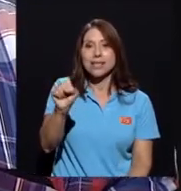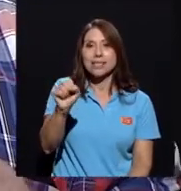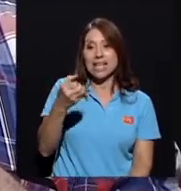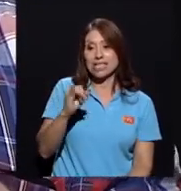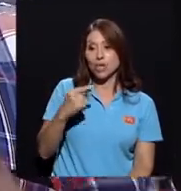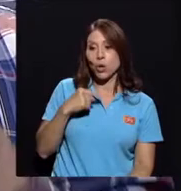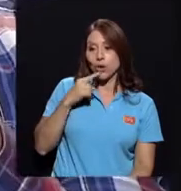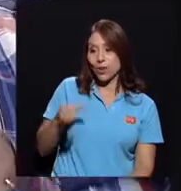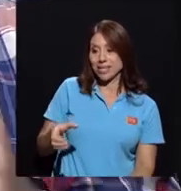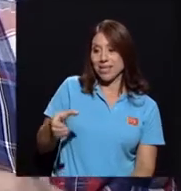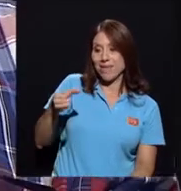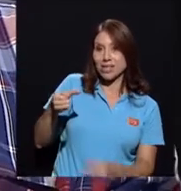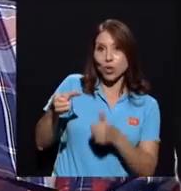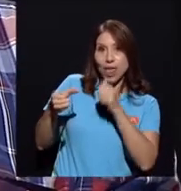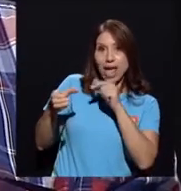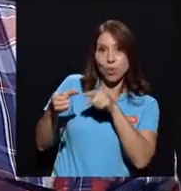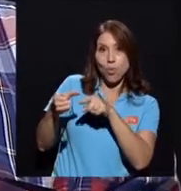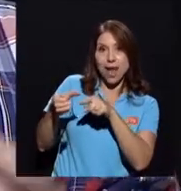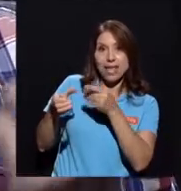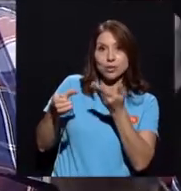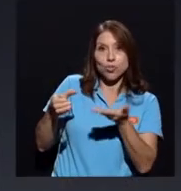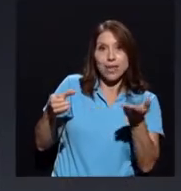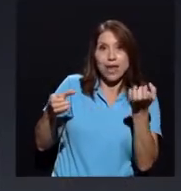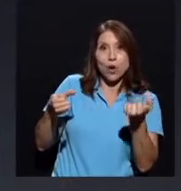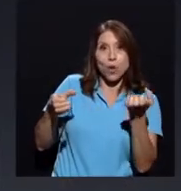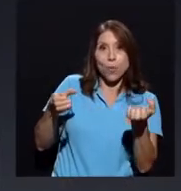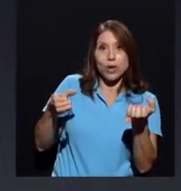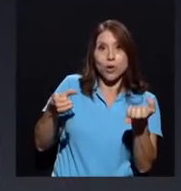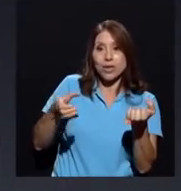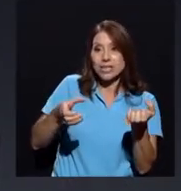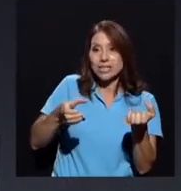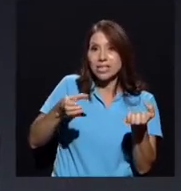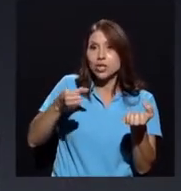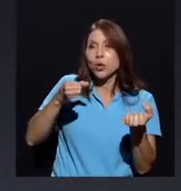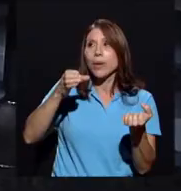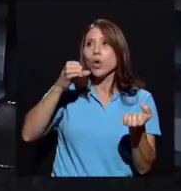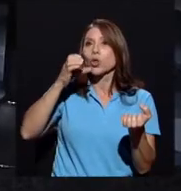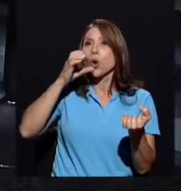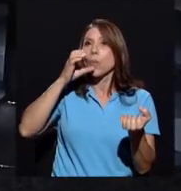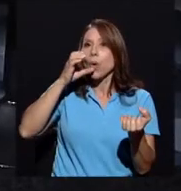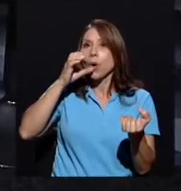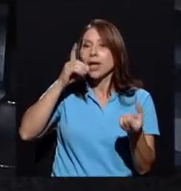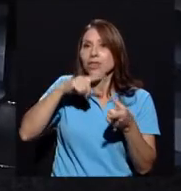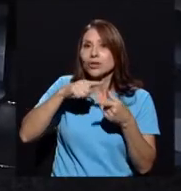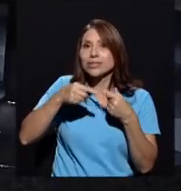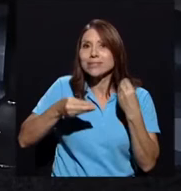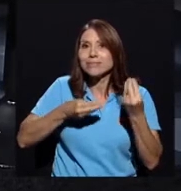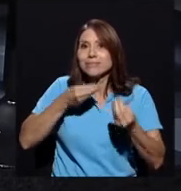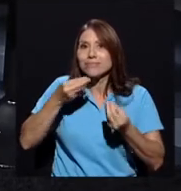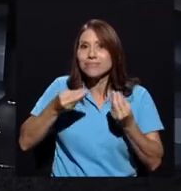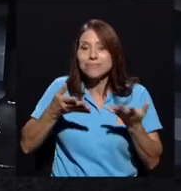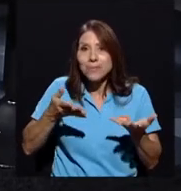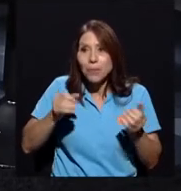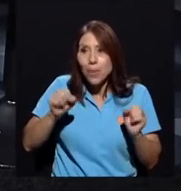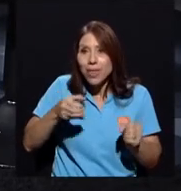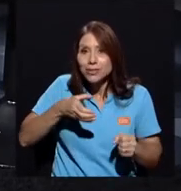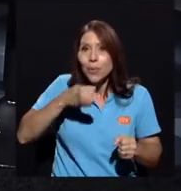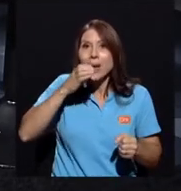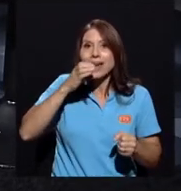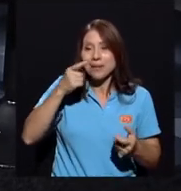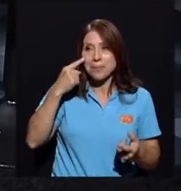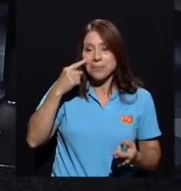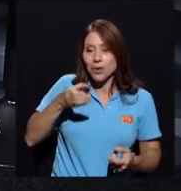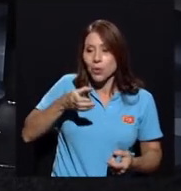si yo me lo tomo no te lo puedes tomar para que los que nos están viendo nos entiendan ese servicio